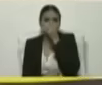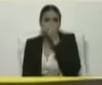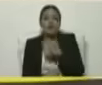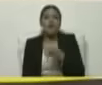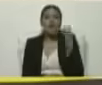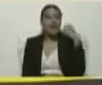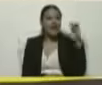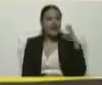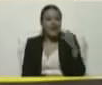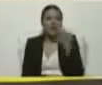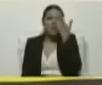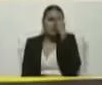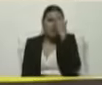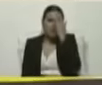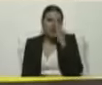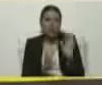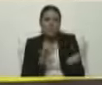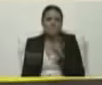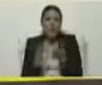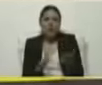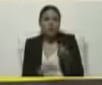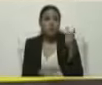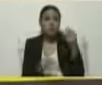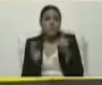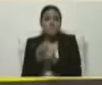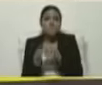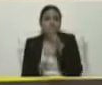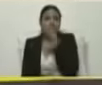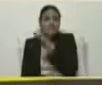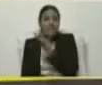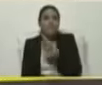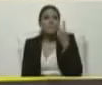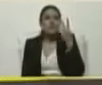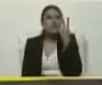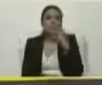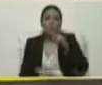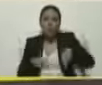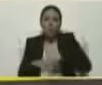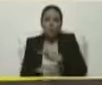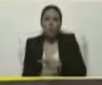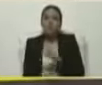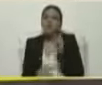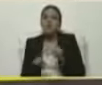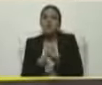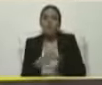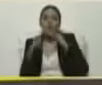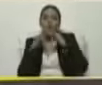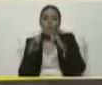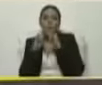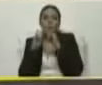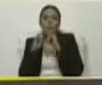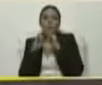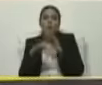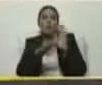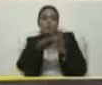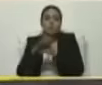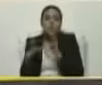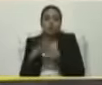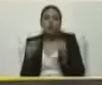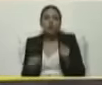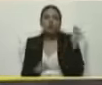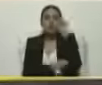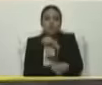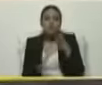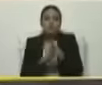enero, febrero, marzo de 2003, 24 horas del día era llamando a derrocar al comandante Chávez. Toda